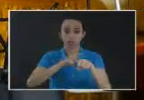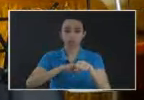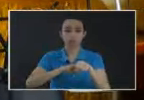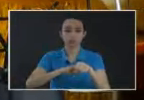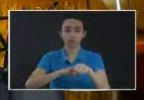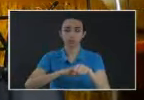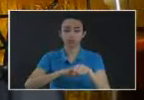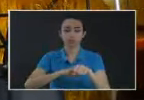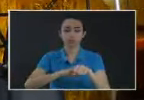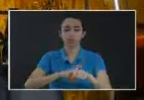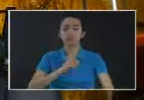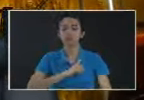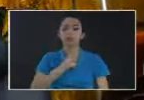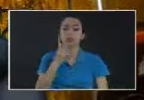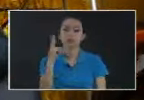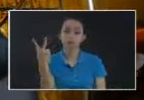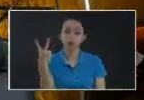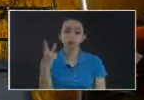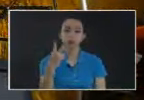Solo dos hermanos se alegran.